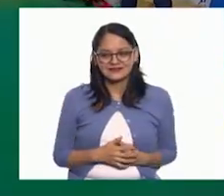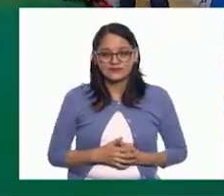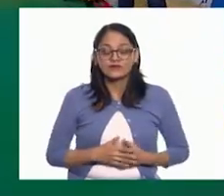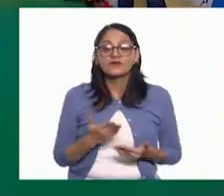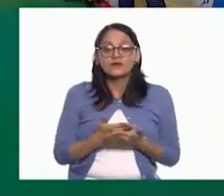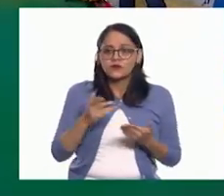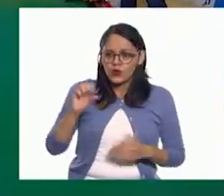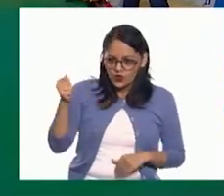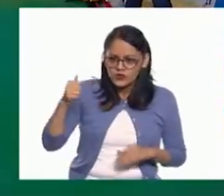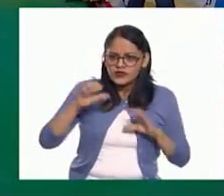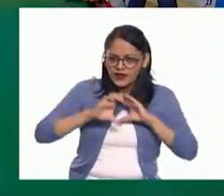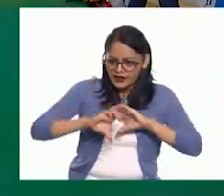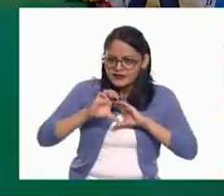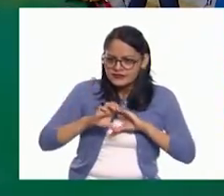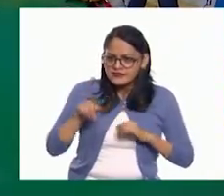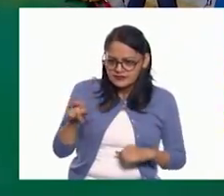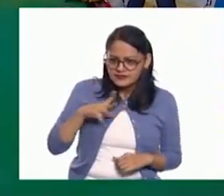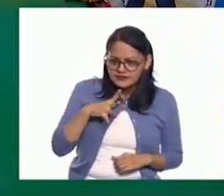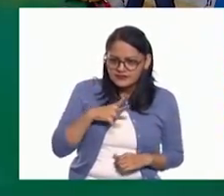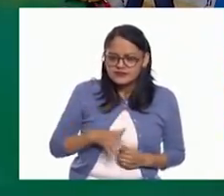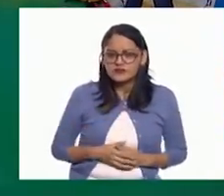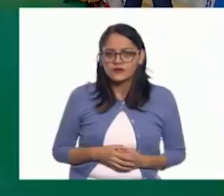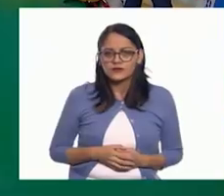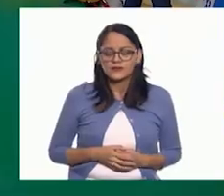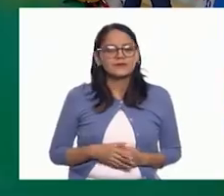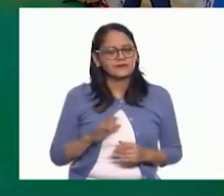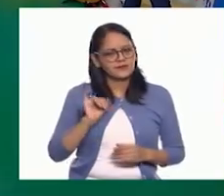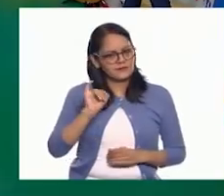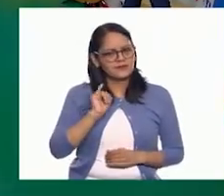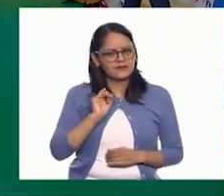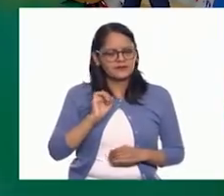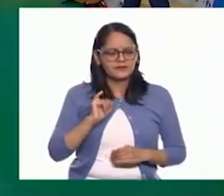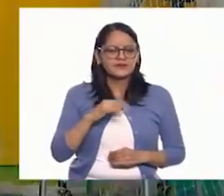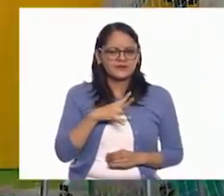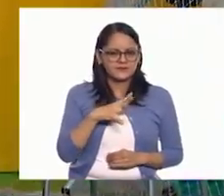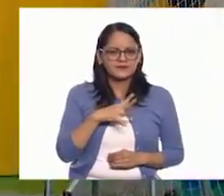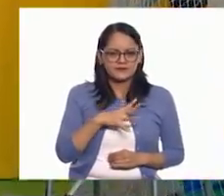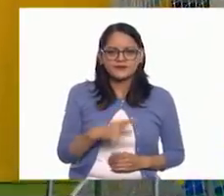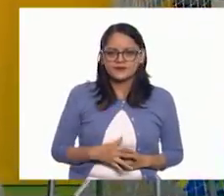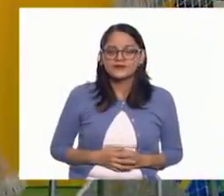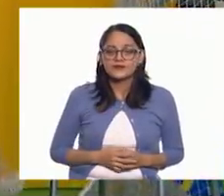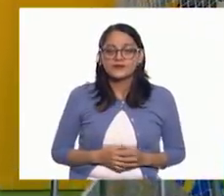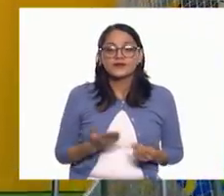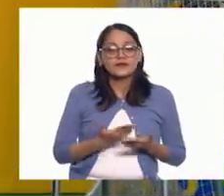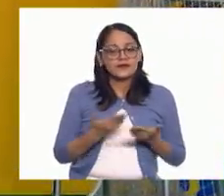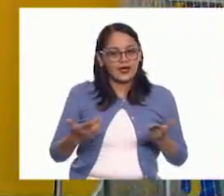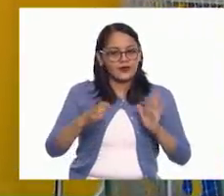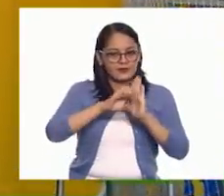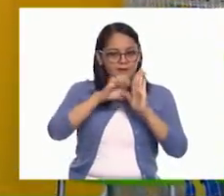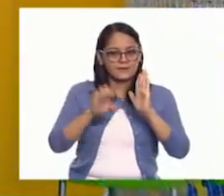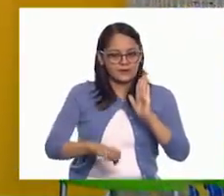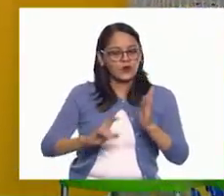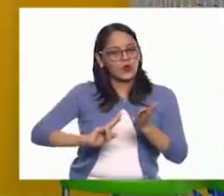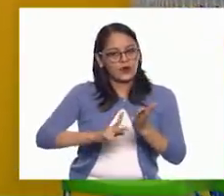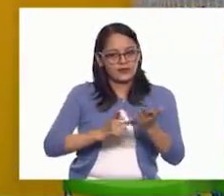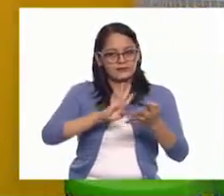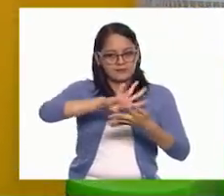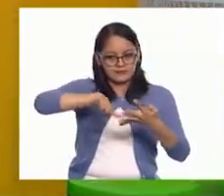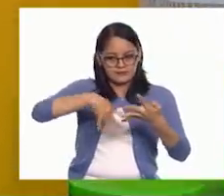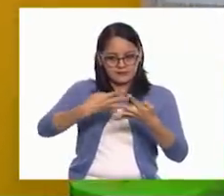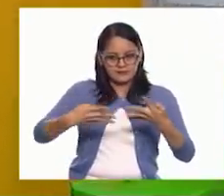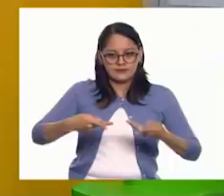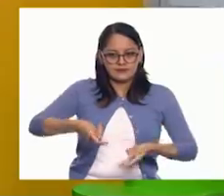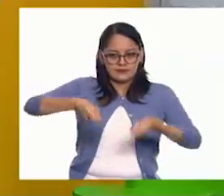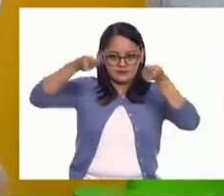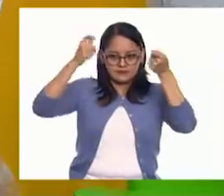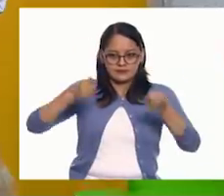¿tenemos otra pista, don Cantalicio? Claro que sí. Y voy a usar de ejemplo nuevamente mi atarraya. Te voy a